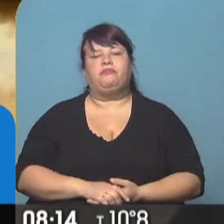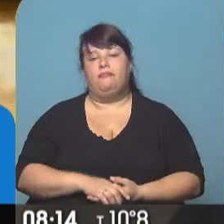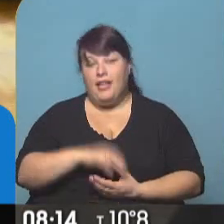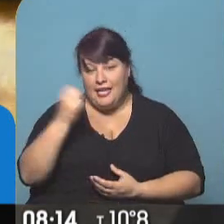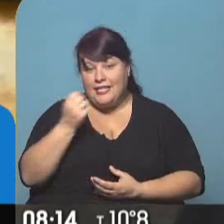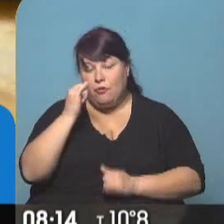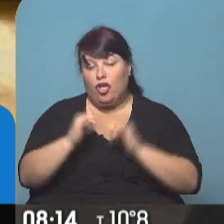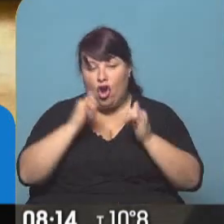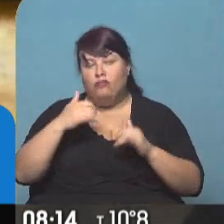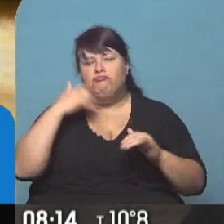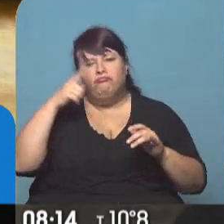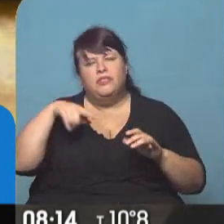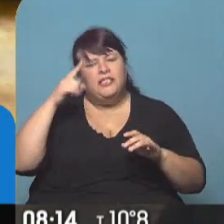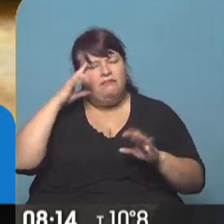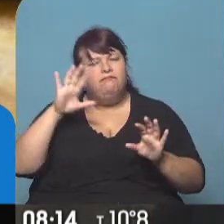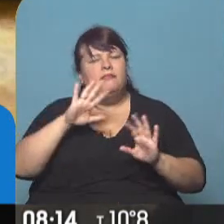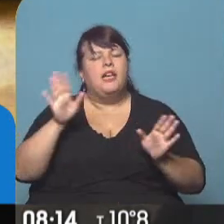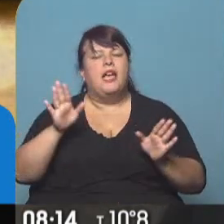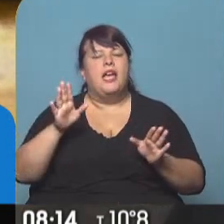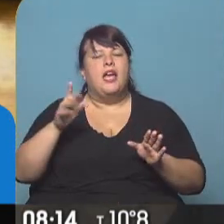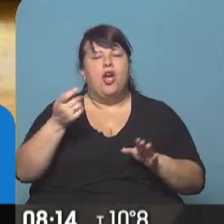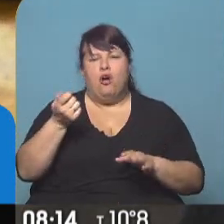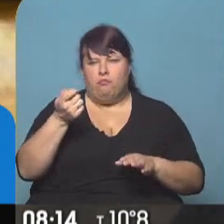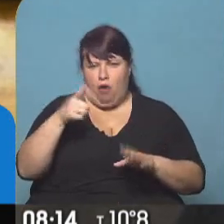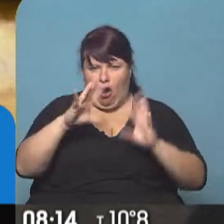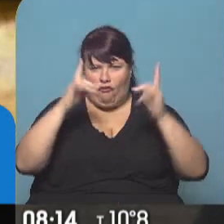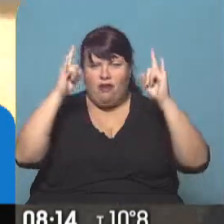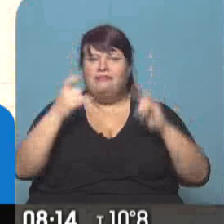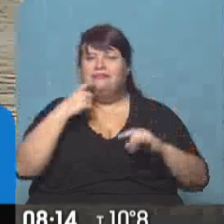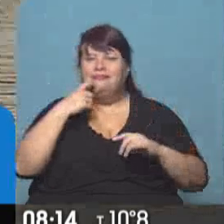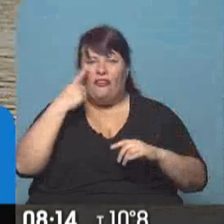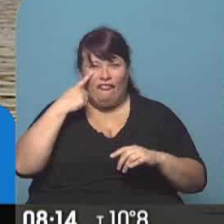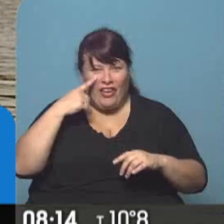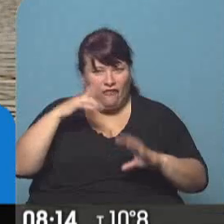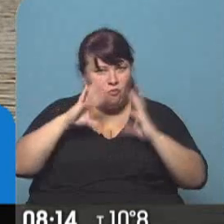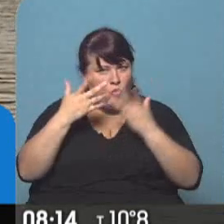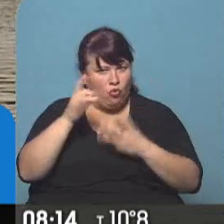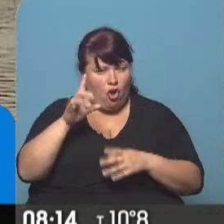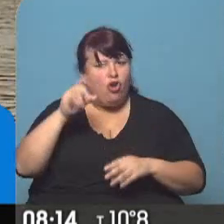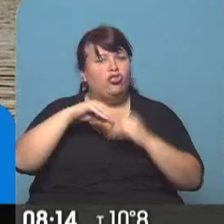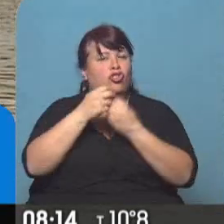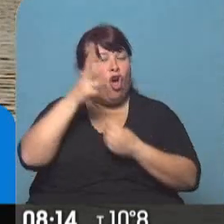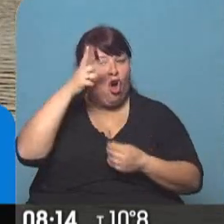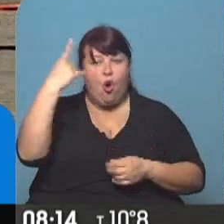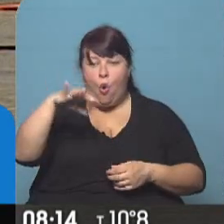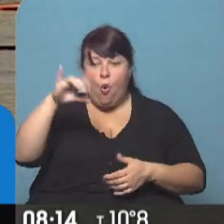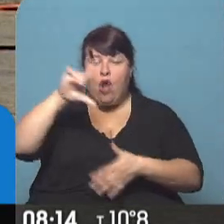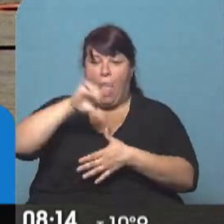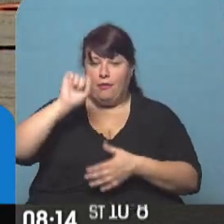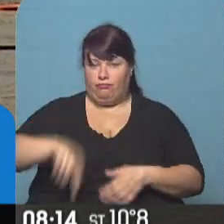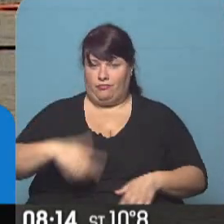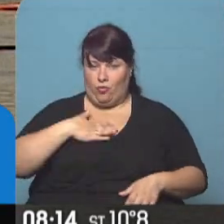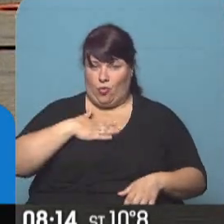destacar, creo que, no sé si se ha contado ya, pero hay muy pocas de estas estructuras vivas en el mundo, hay 8 y la única en América es la